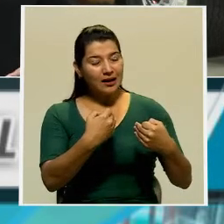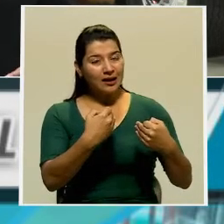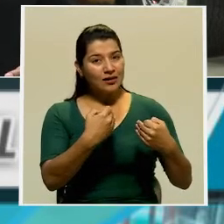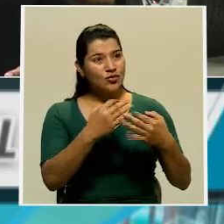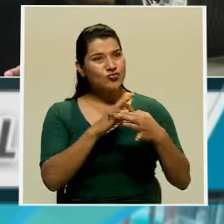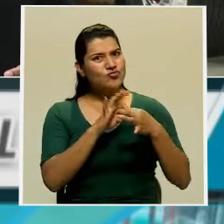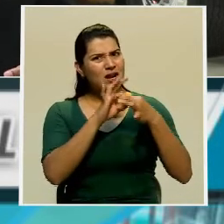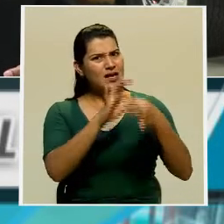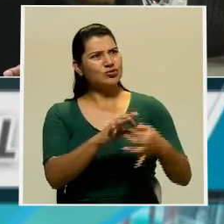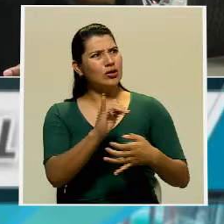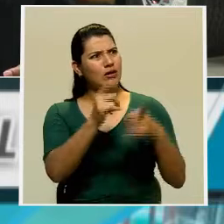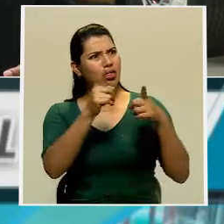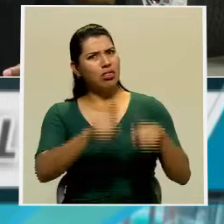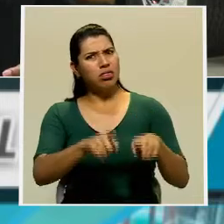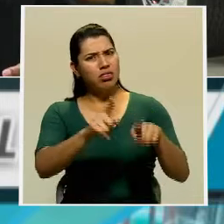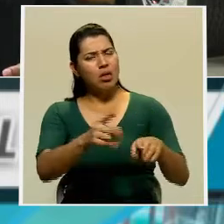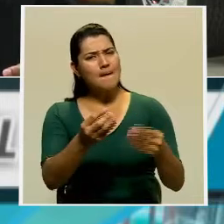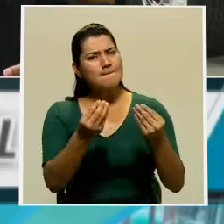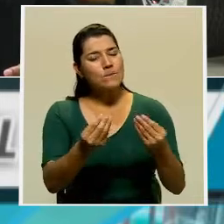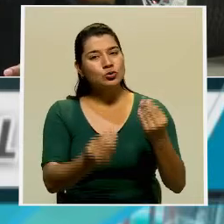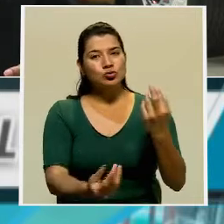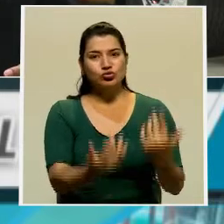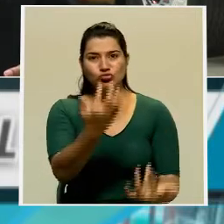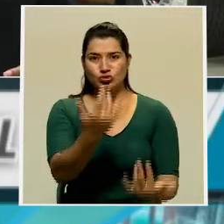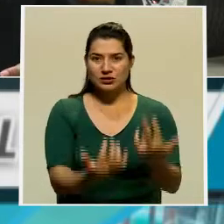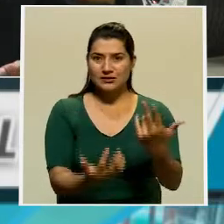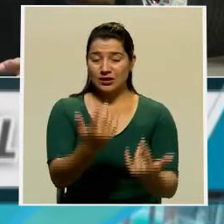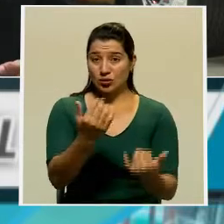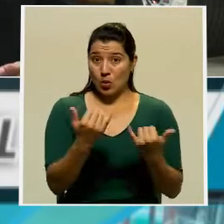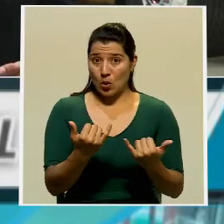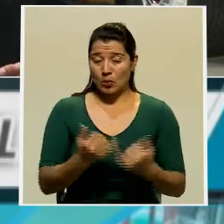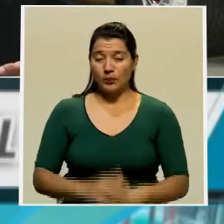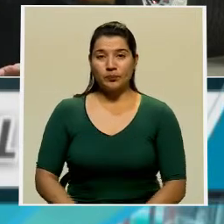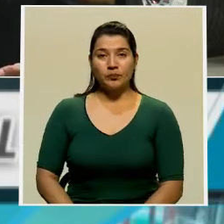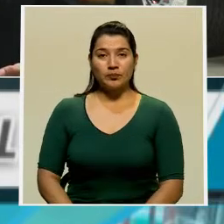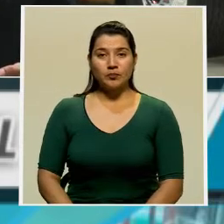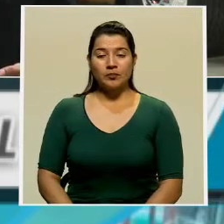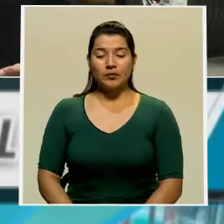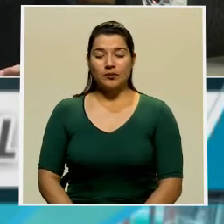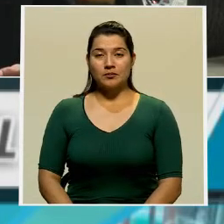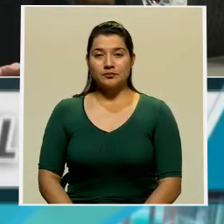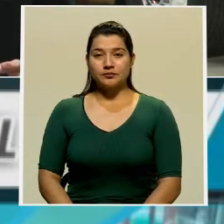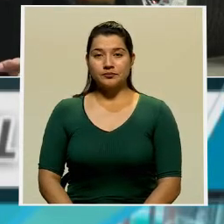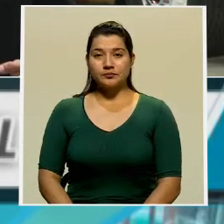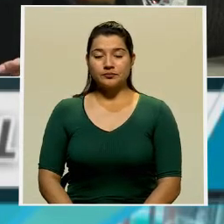sobre esta enorme cantidad de incendios que se están produciendo?